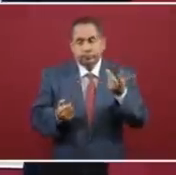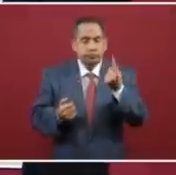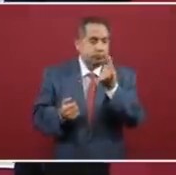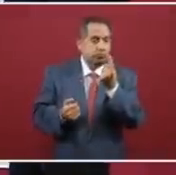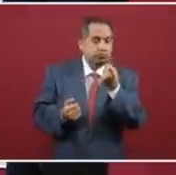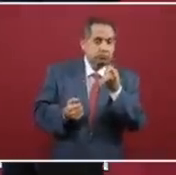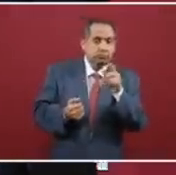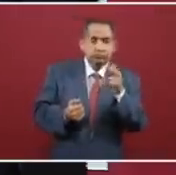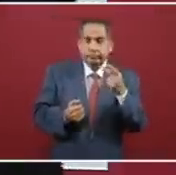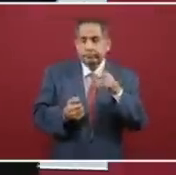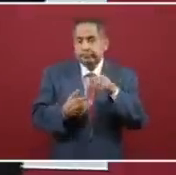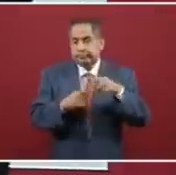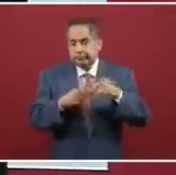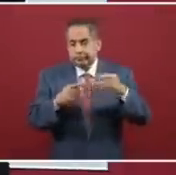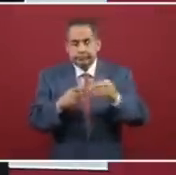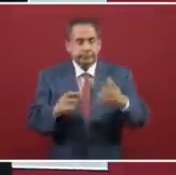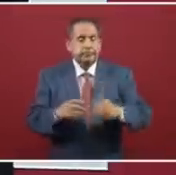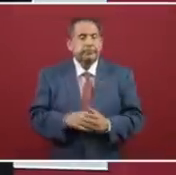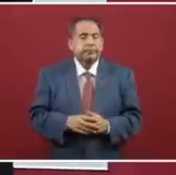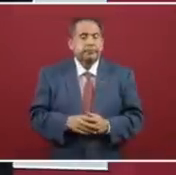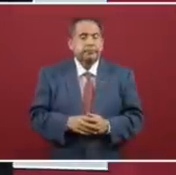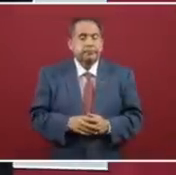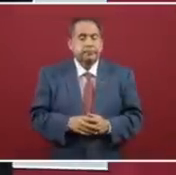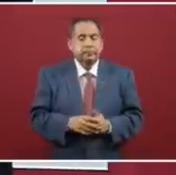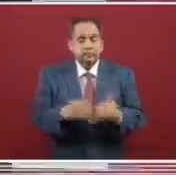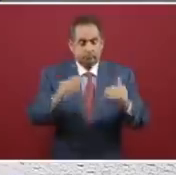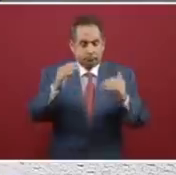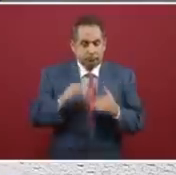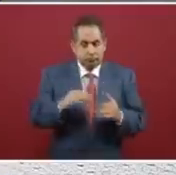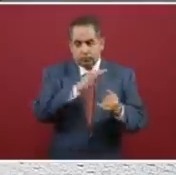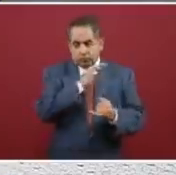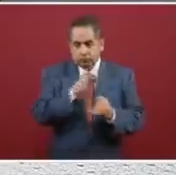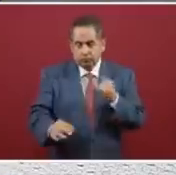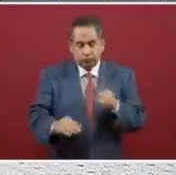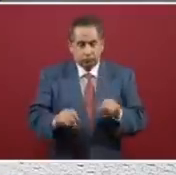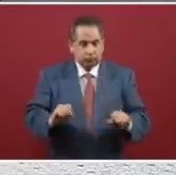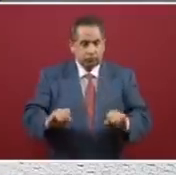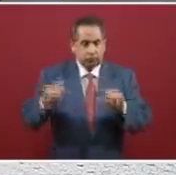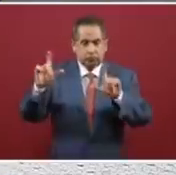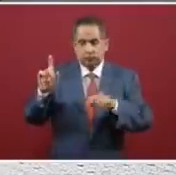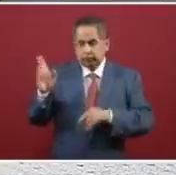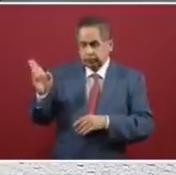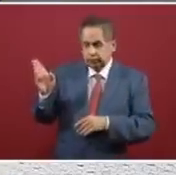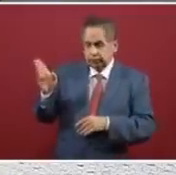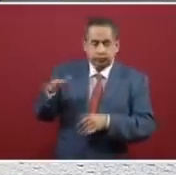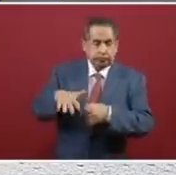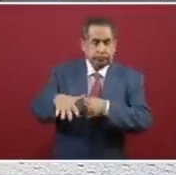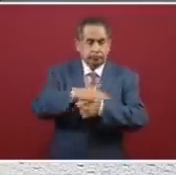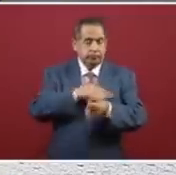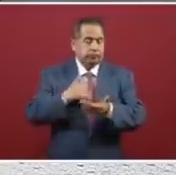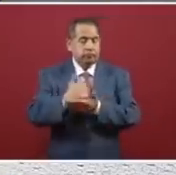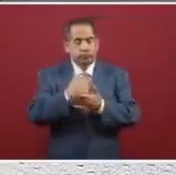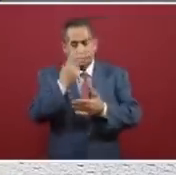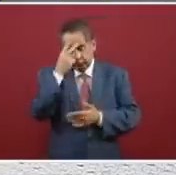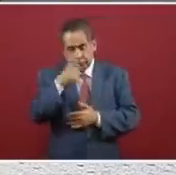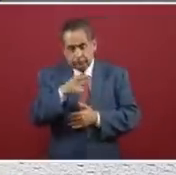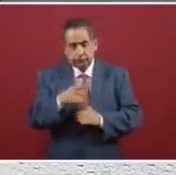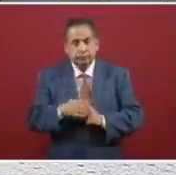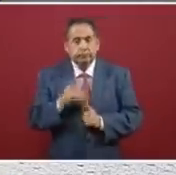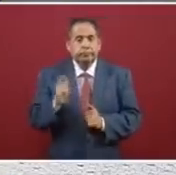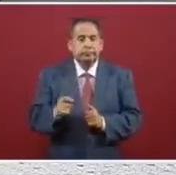litro de premium 2132 nos vamos a la tercera y última gráfica de la zona metropolitana del valle de méxico